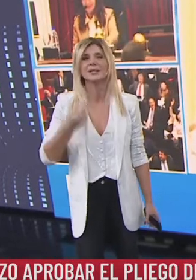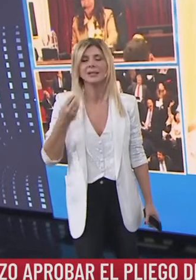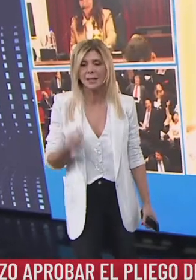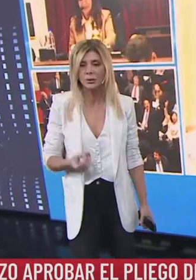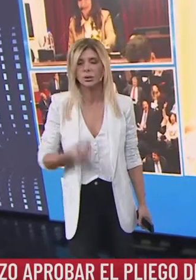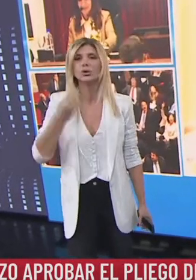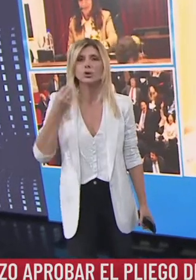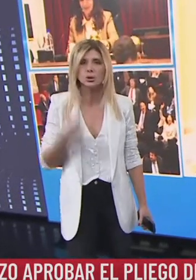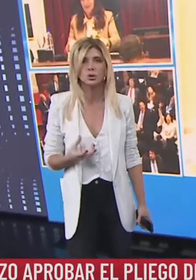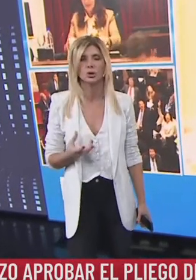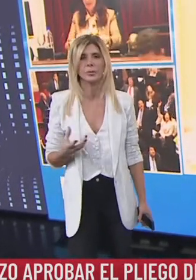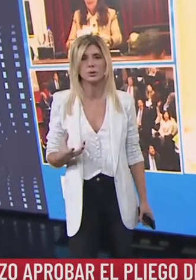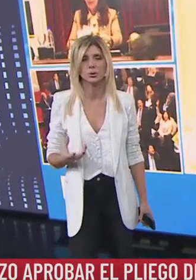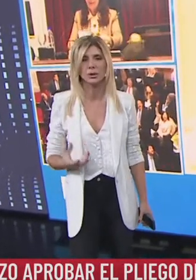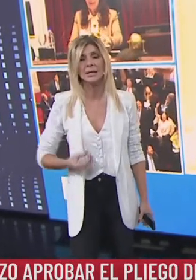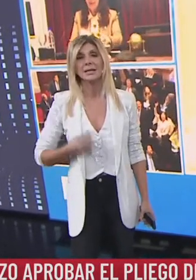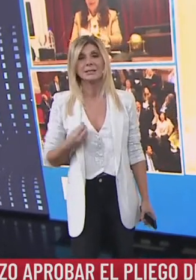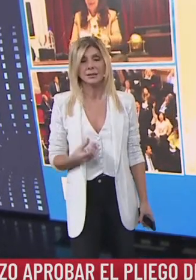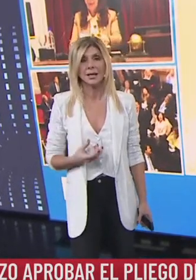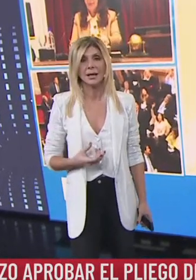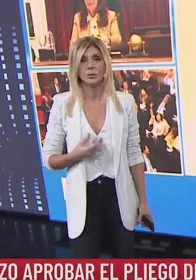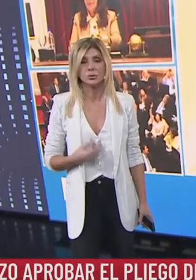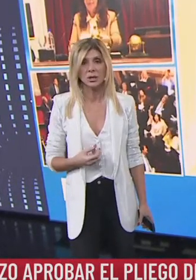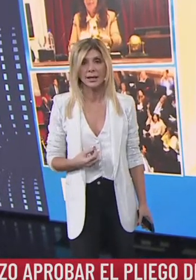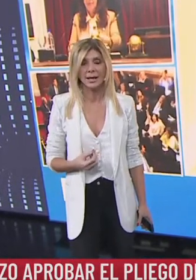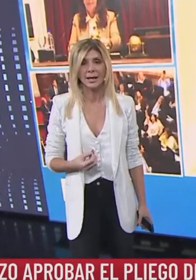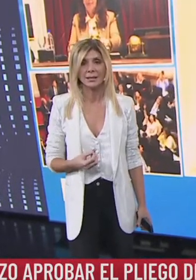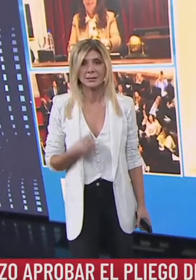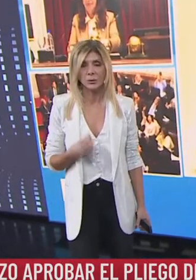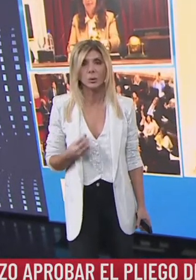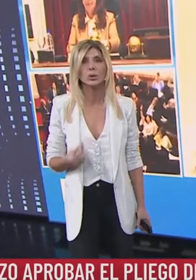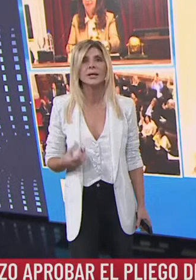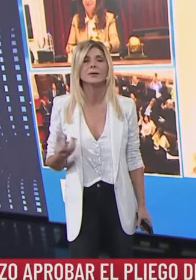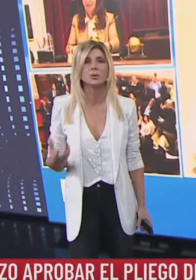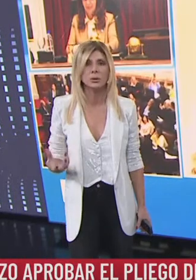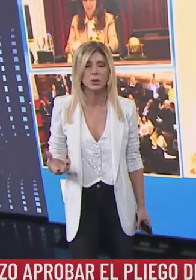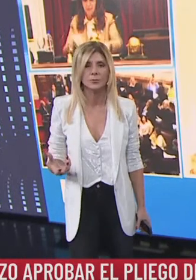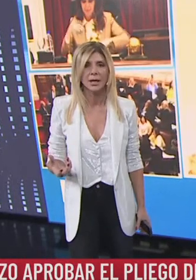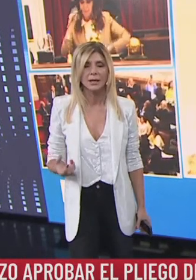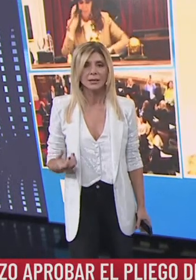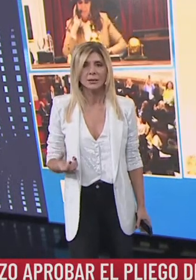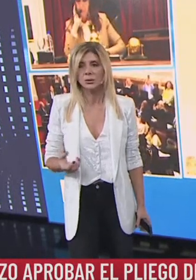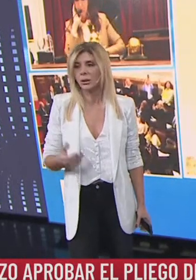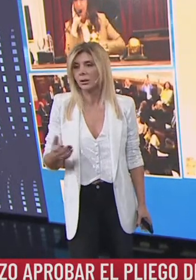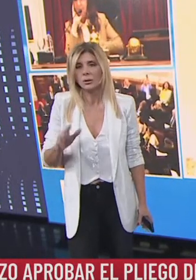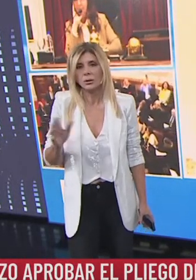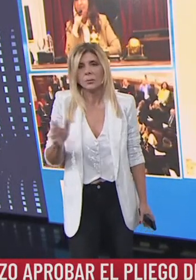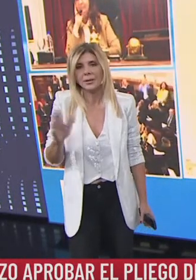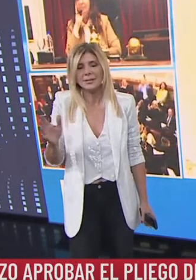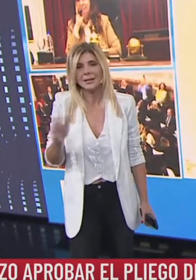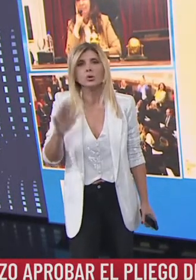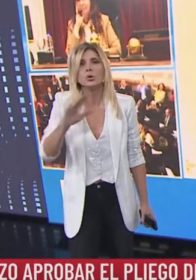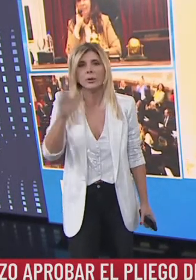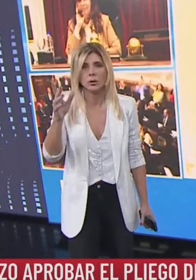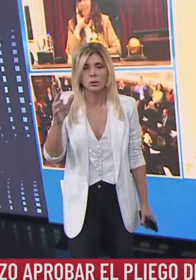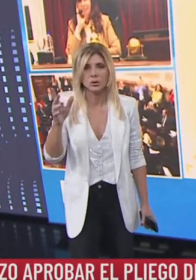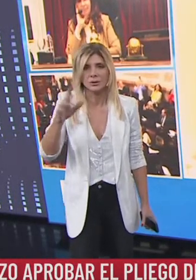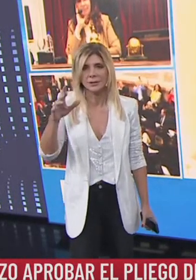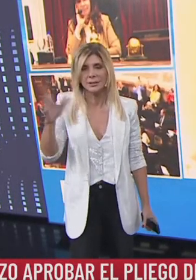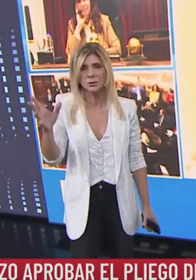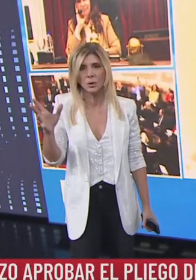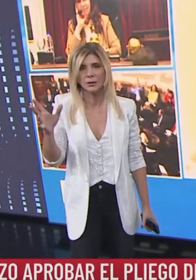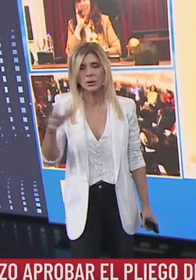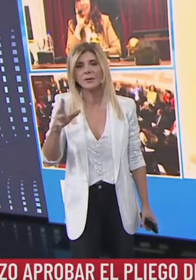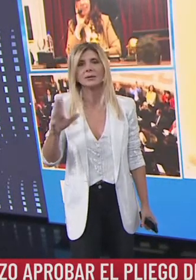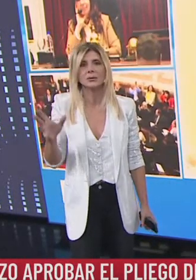grave, tan delicado, tan doloroso lo que pasó hoy, sería escuchar a la senadora Juliana Di Tullio, quien dijo que parece que el número, los